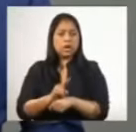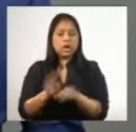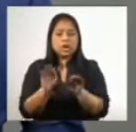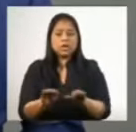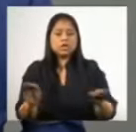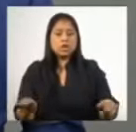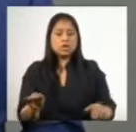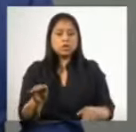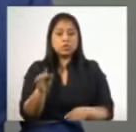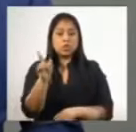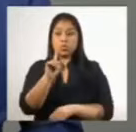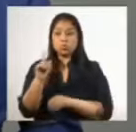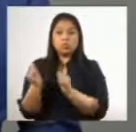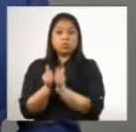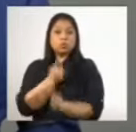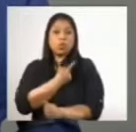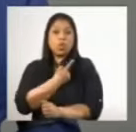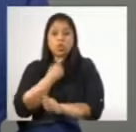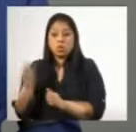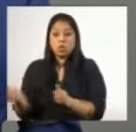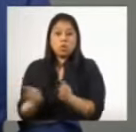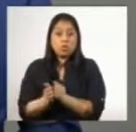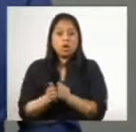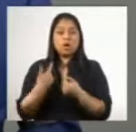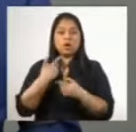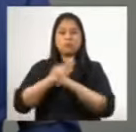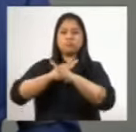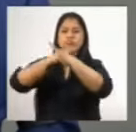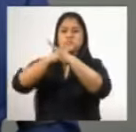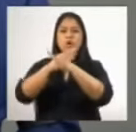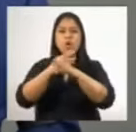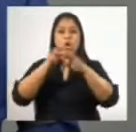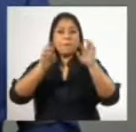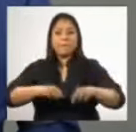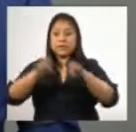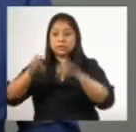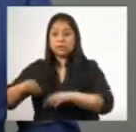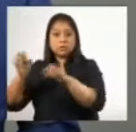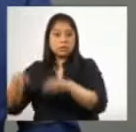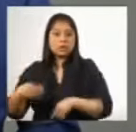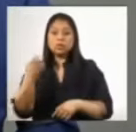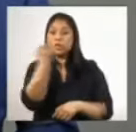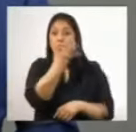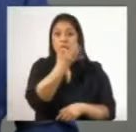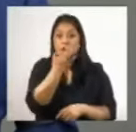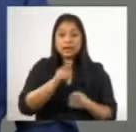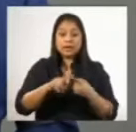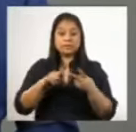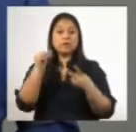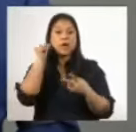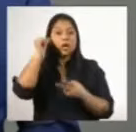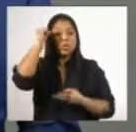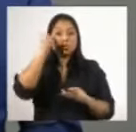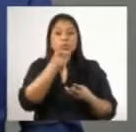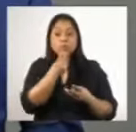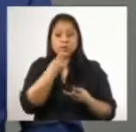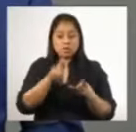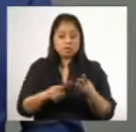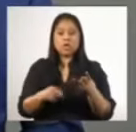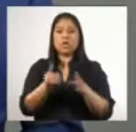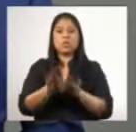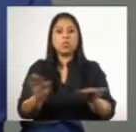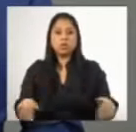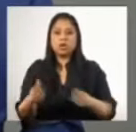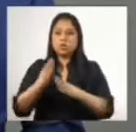no acompañados, están haciendo escudos humanos con mujeres y ancianos y están vulnerándonos a